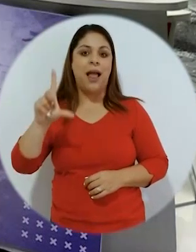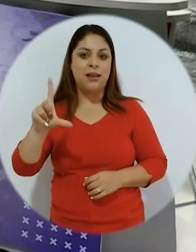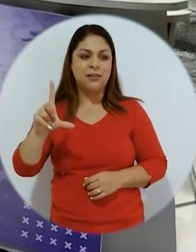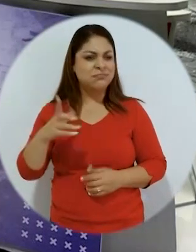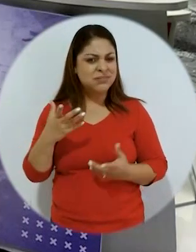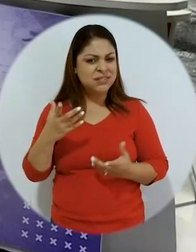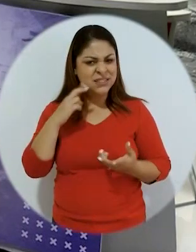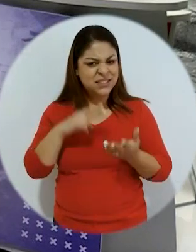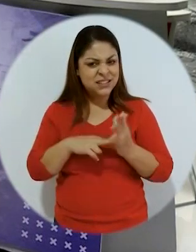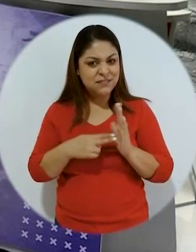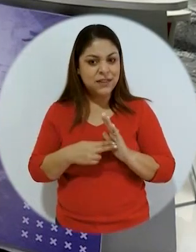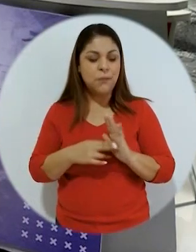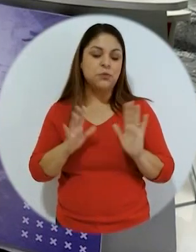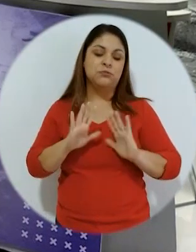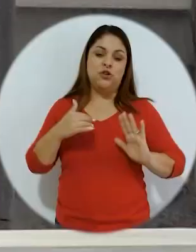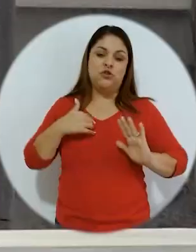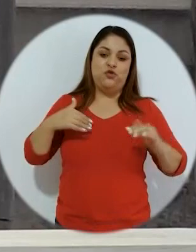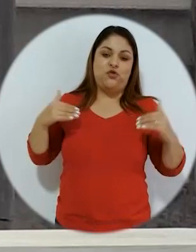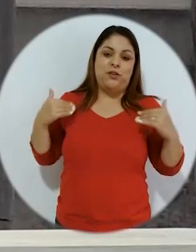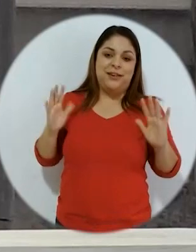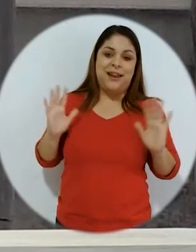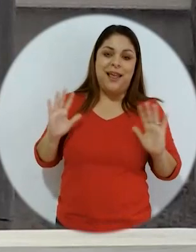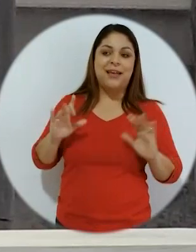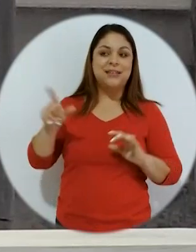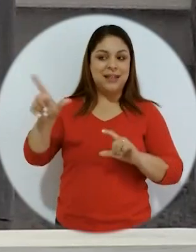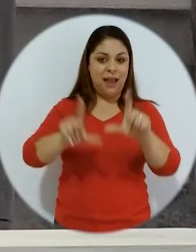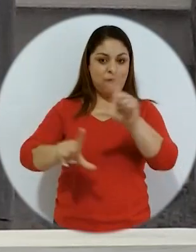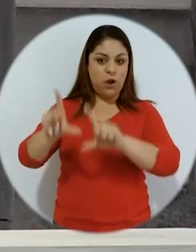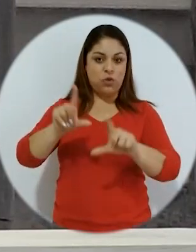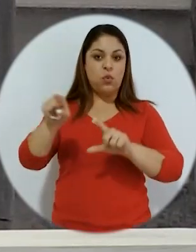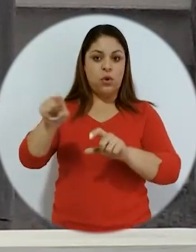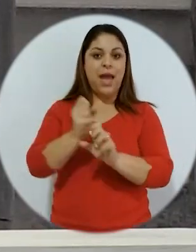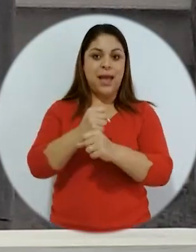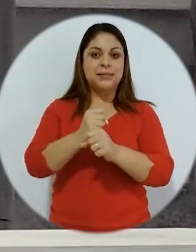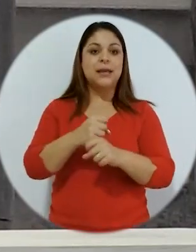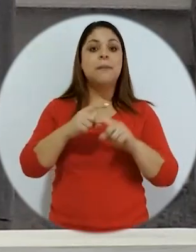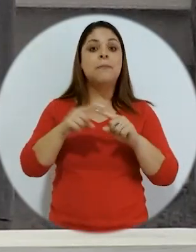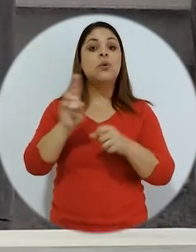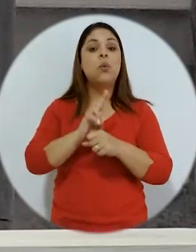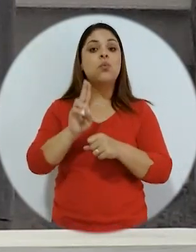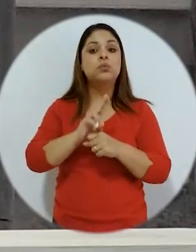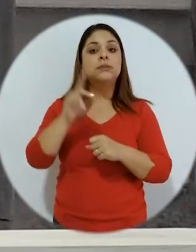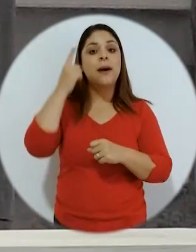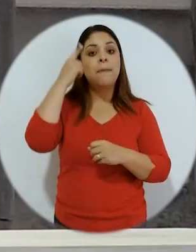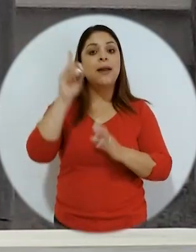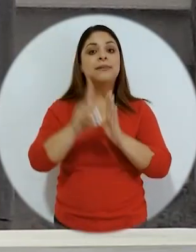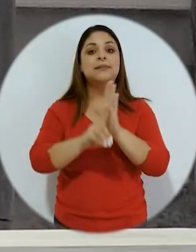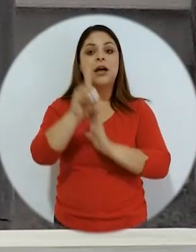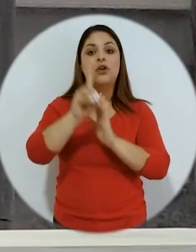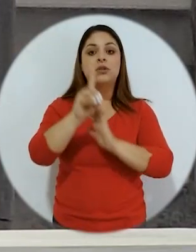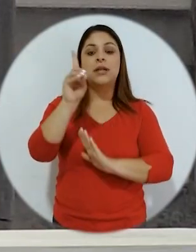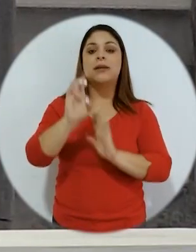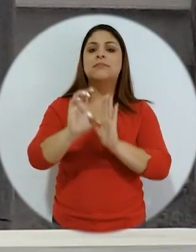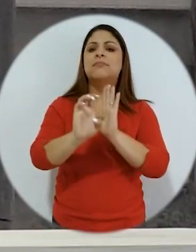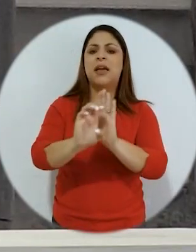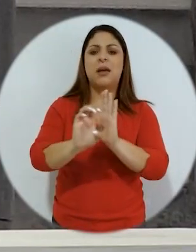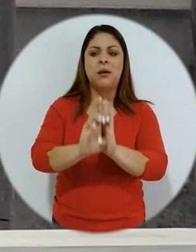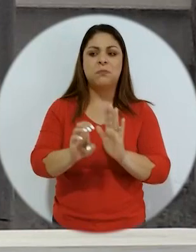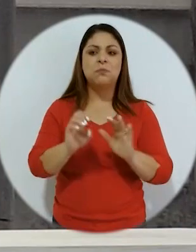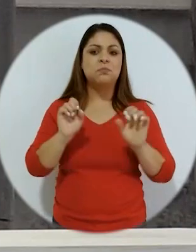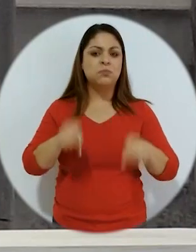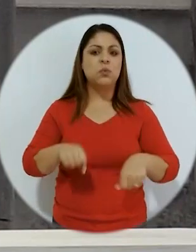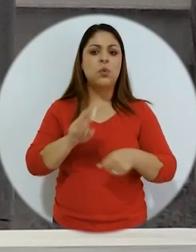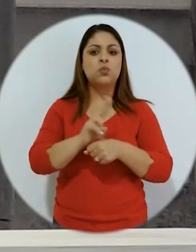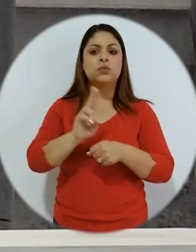para? Se utiliza, yo no trabajo en eso exactamente, lo hace el laboratorio de polímeros, pero se utilizan para desarrollar, por ejemplo, se